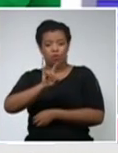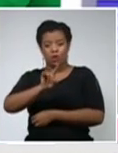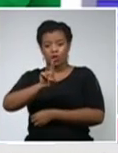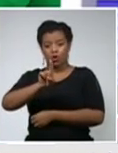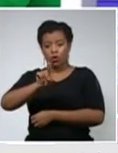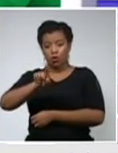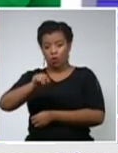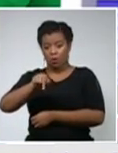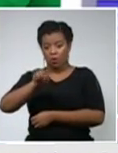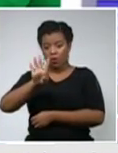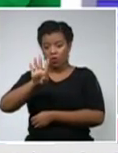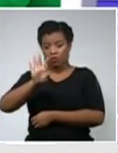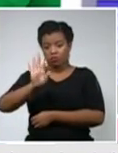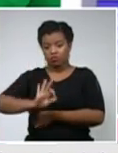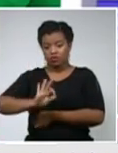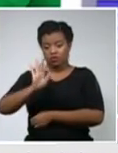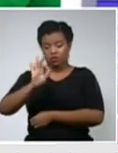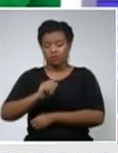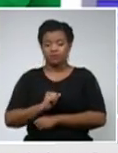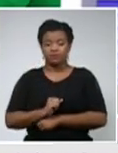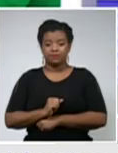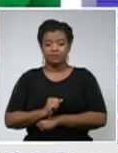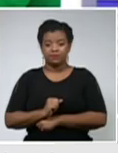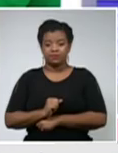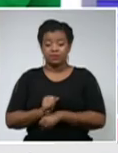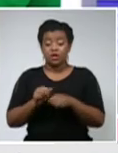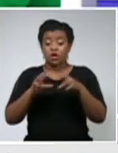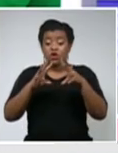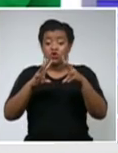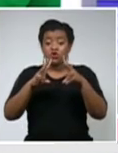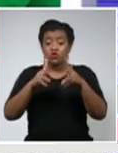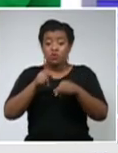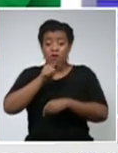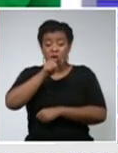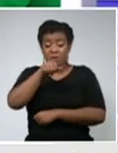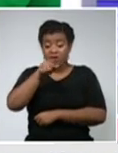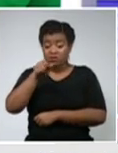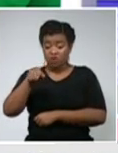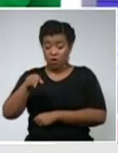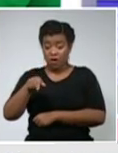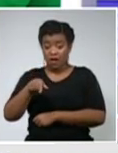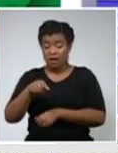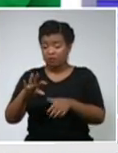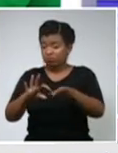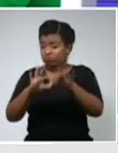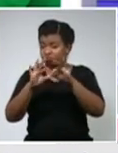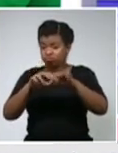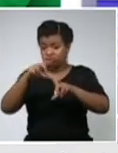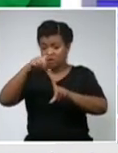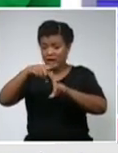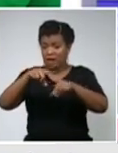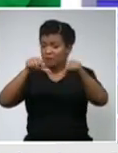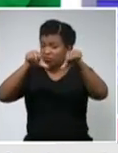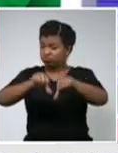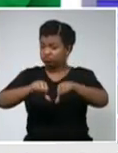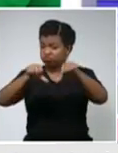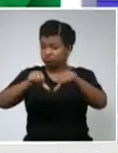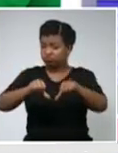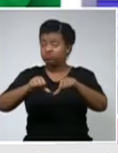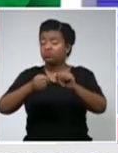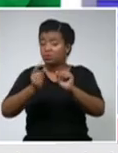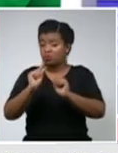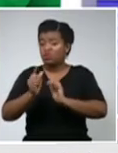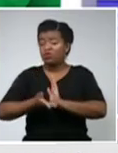91,4%. Elevado el número de pacientes en terapia intensiva, en salas intensivas de nuestros